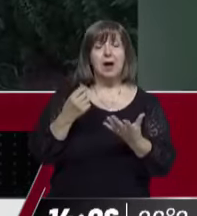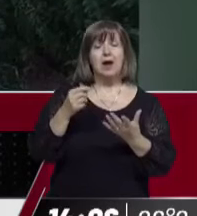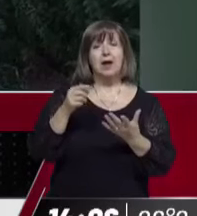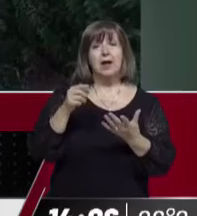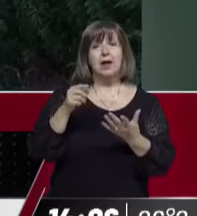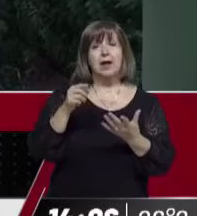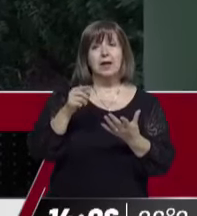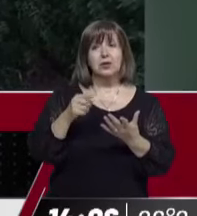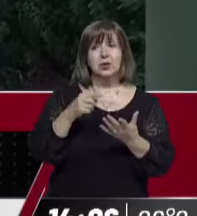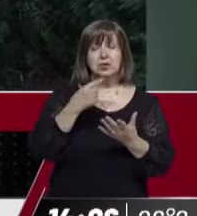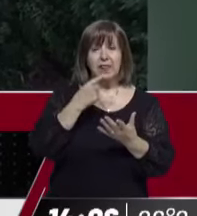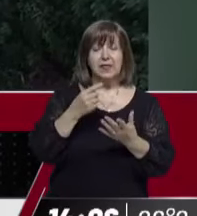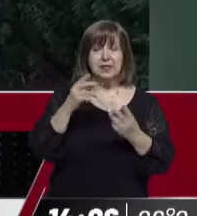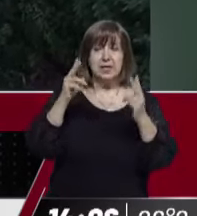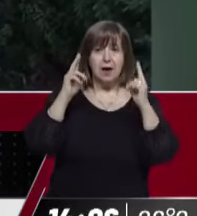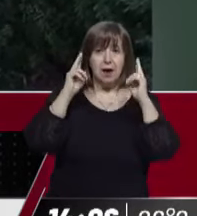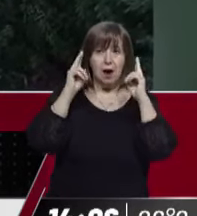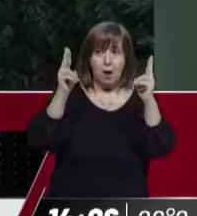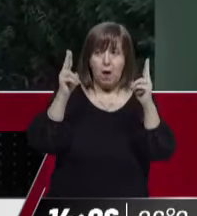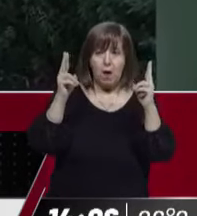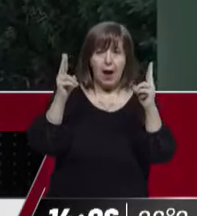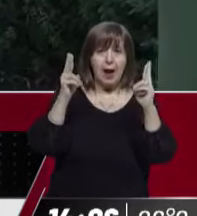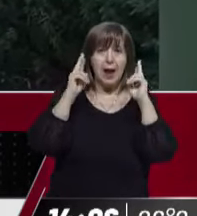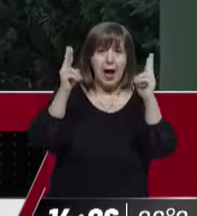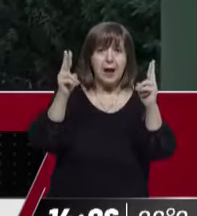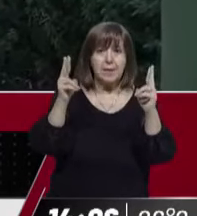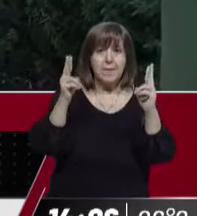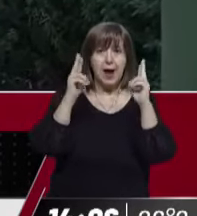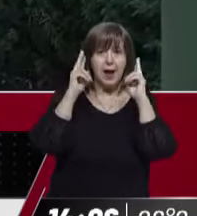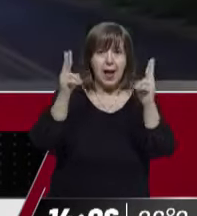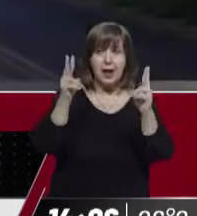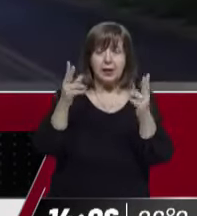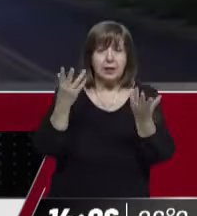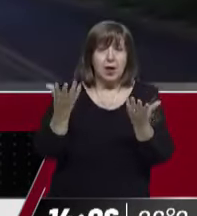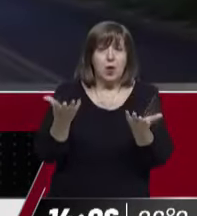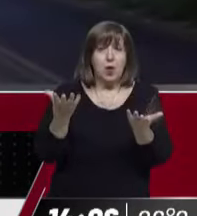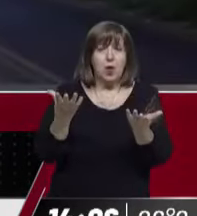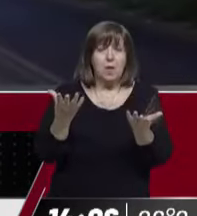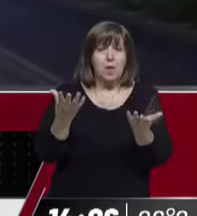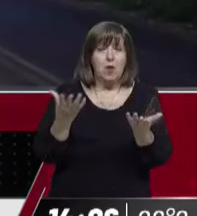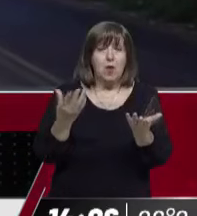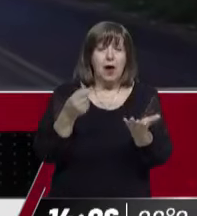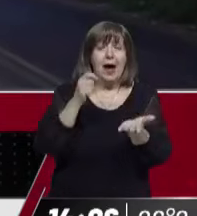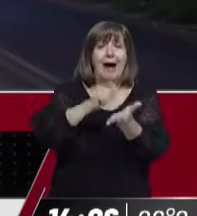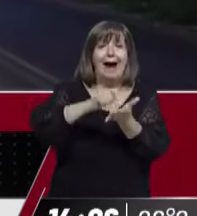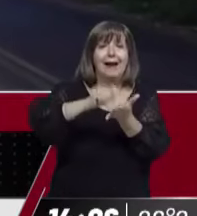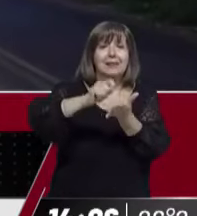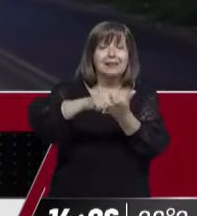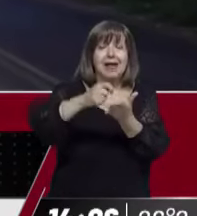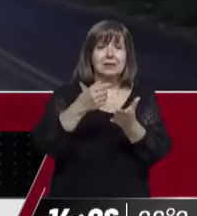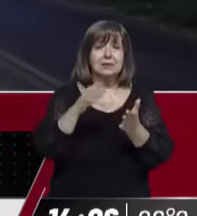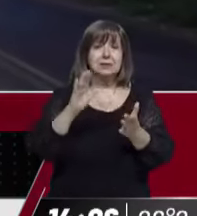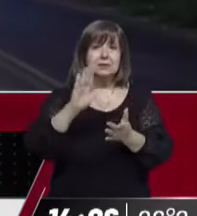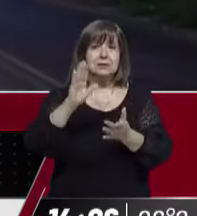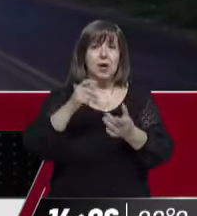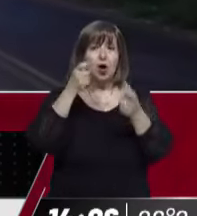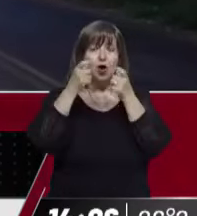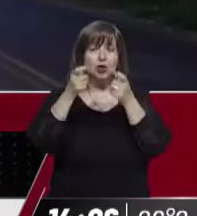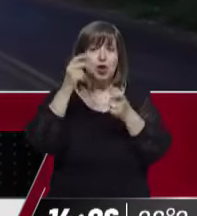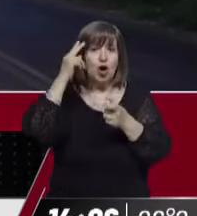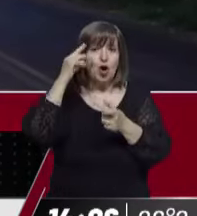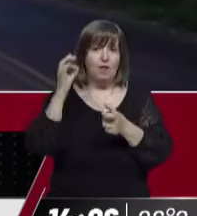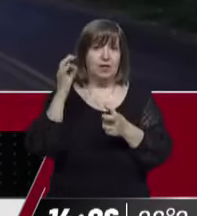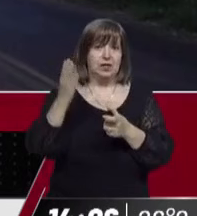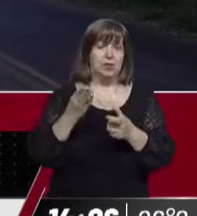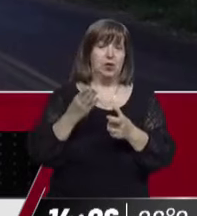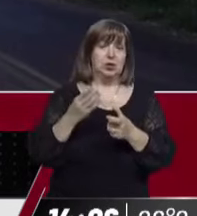es que enciende, ya siendo marzo, arrancando este mes, ¿verdad? Después de este primer fin de semana que hemos tenido esta gran alarma, ¿verdad? Es muy preocupante,